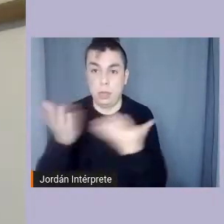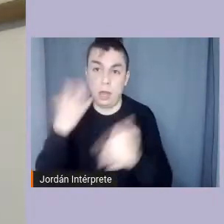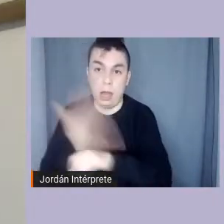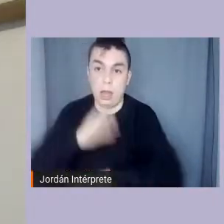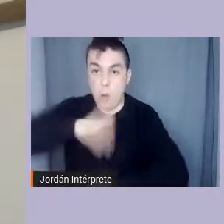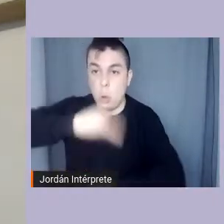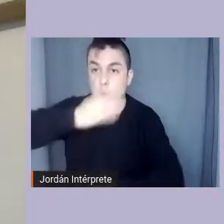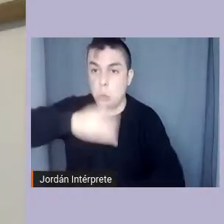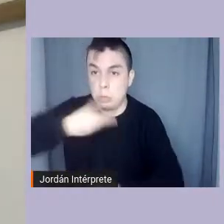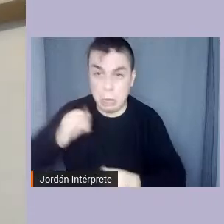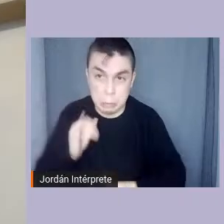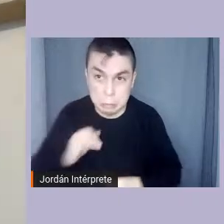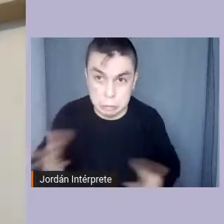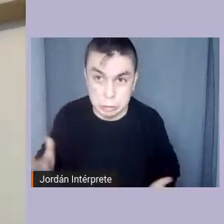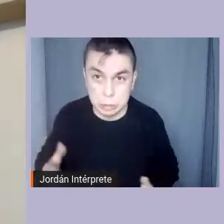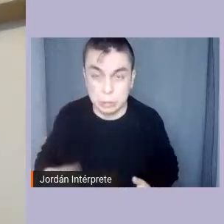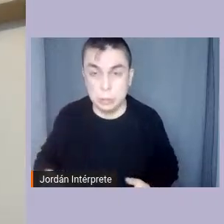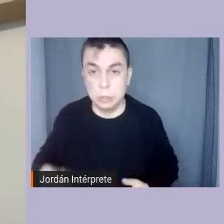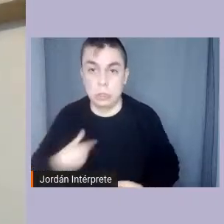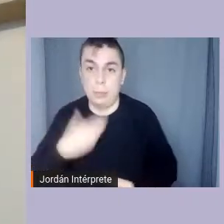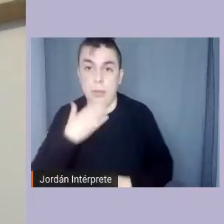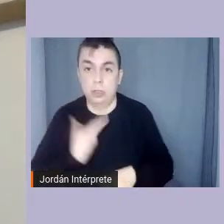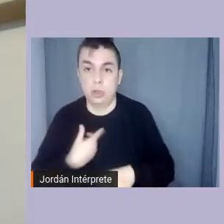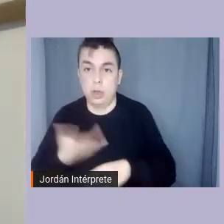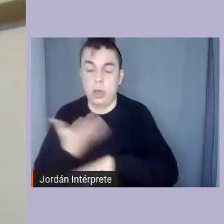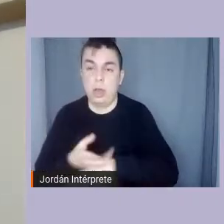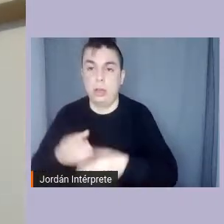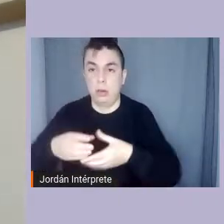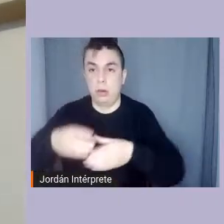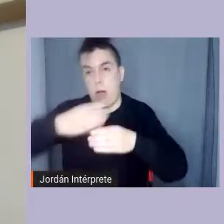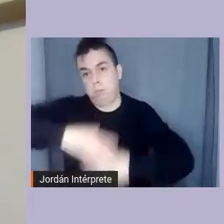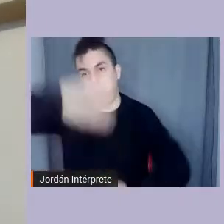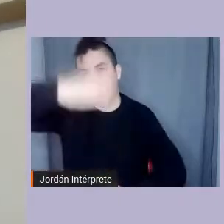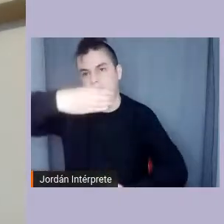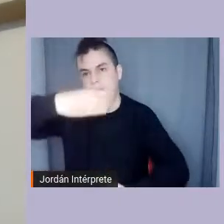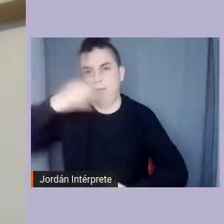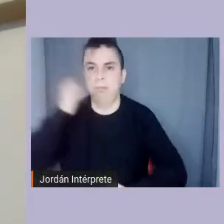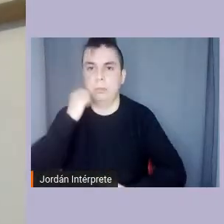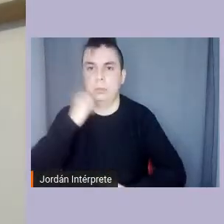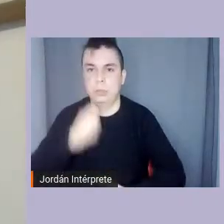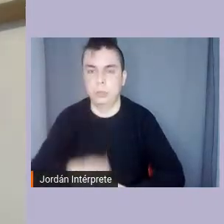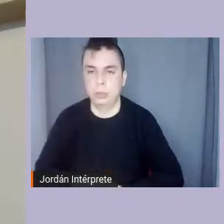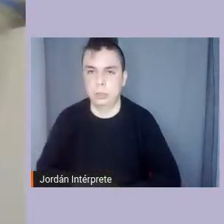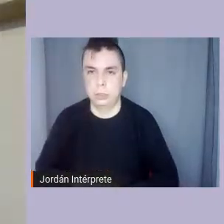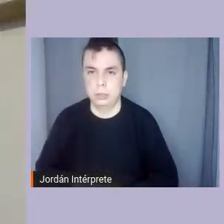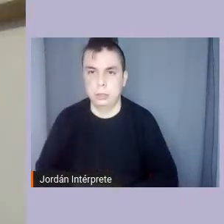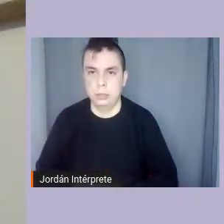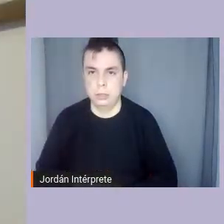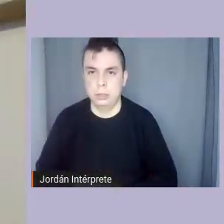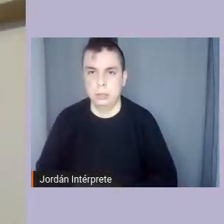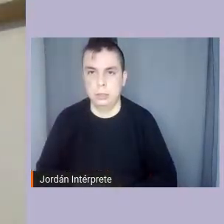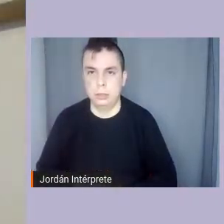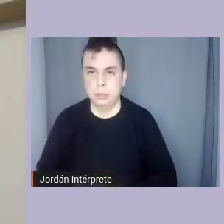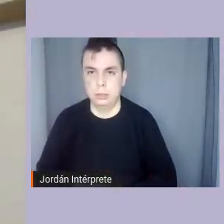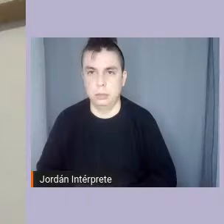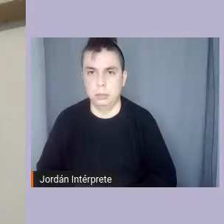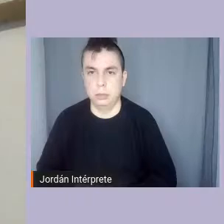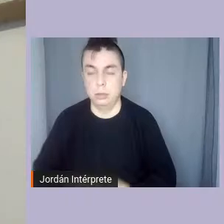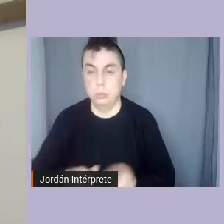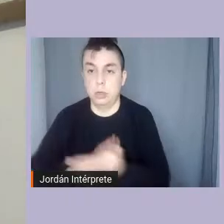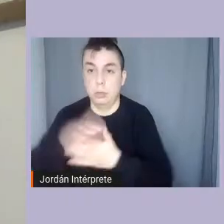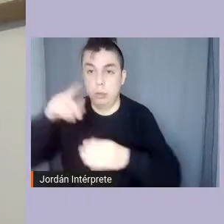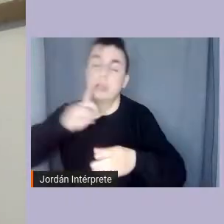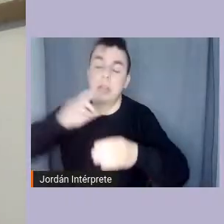mano. Miren, yo también tengo una botella. Voy a sacarle para que suene. Si tiene, mire, si tiene